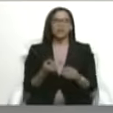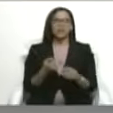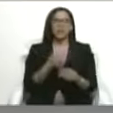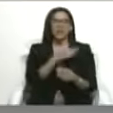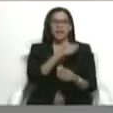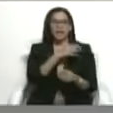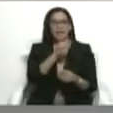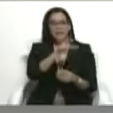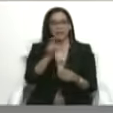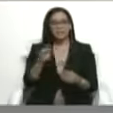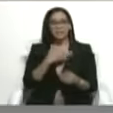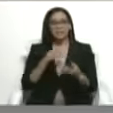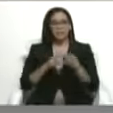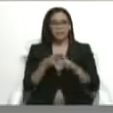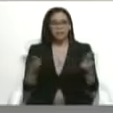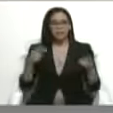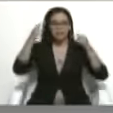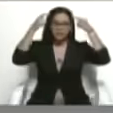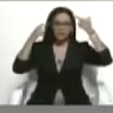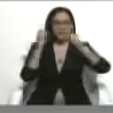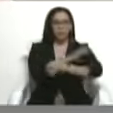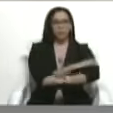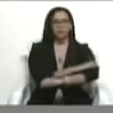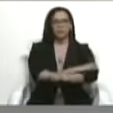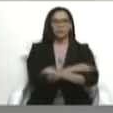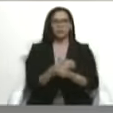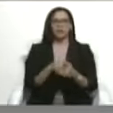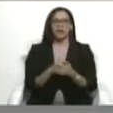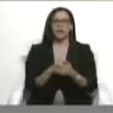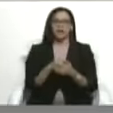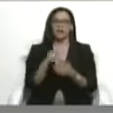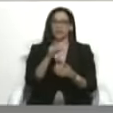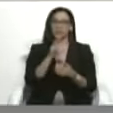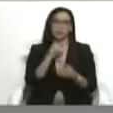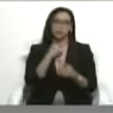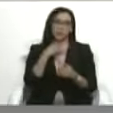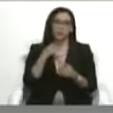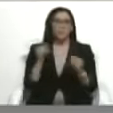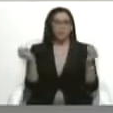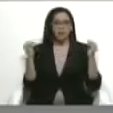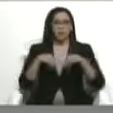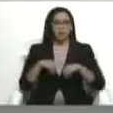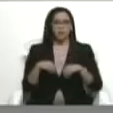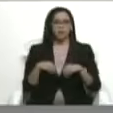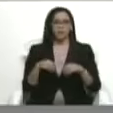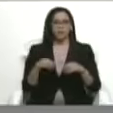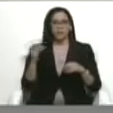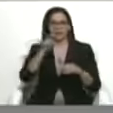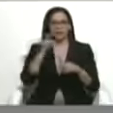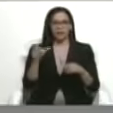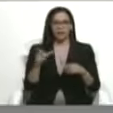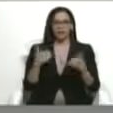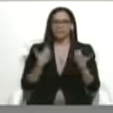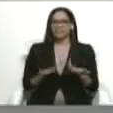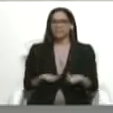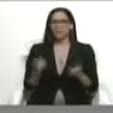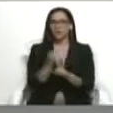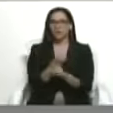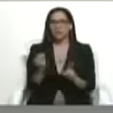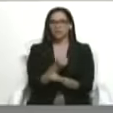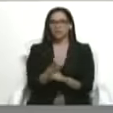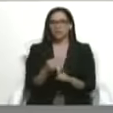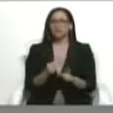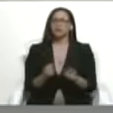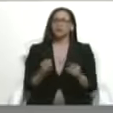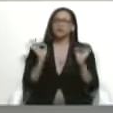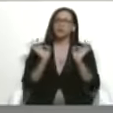quiere paz. O sea, hay chavistas, hay opositores, hay niní, pero creo que es el consenso general de que ya la gente se agotó de la violencia. Y